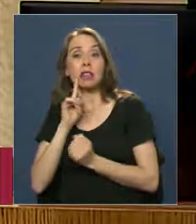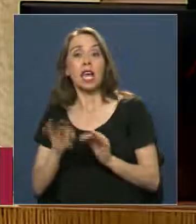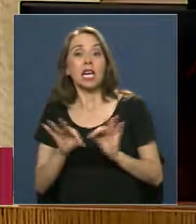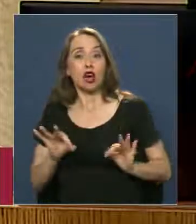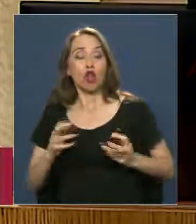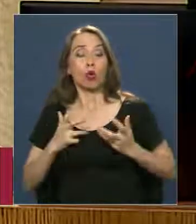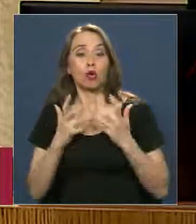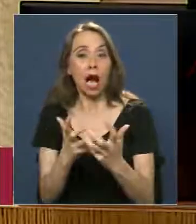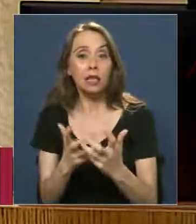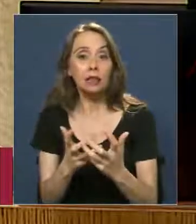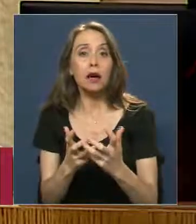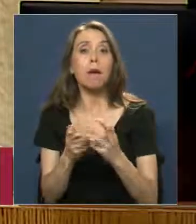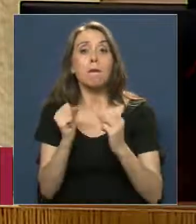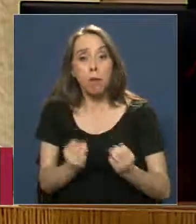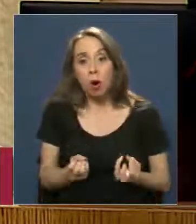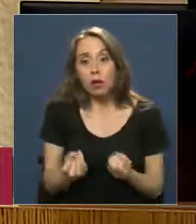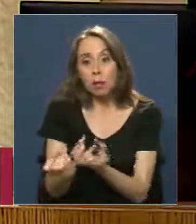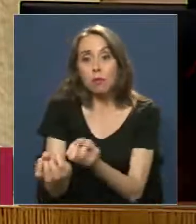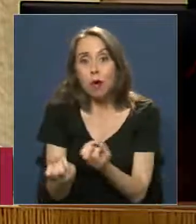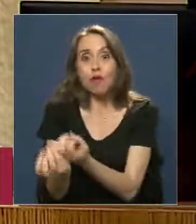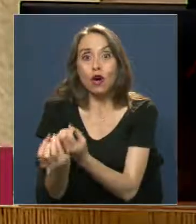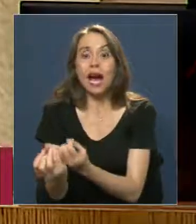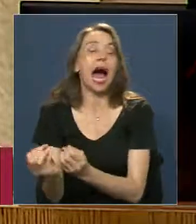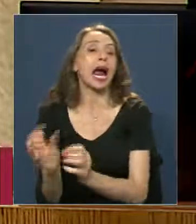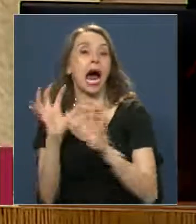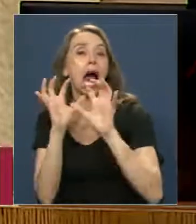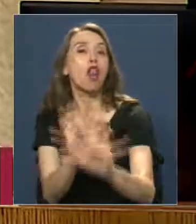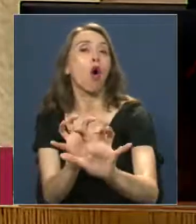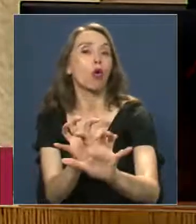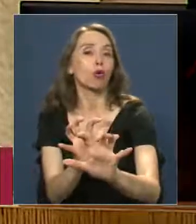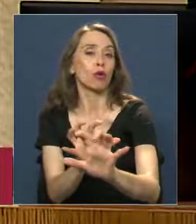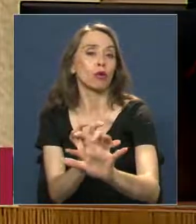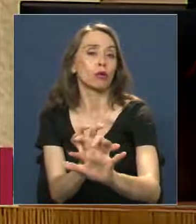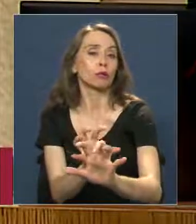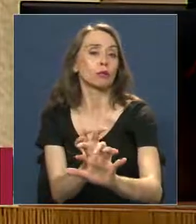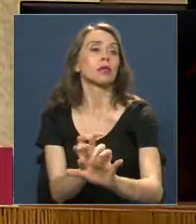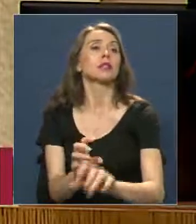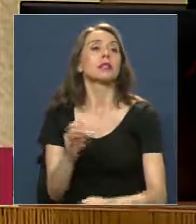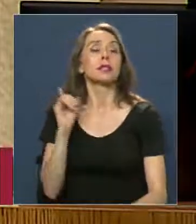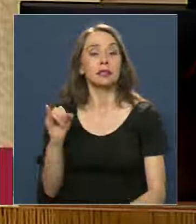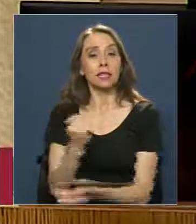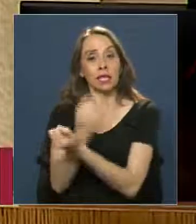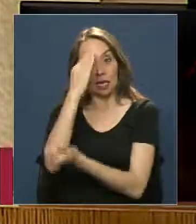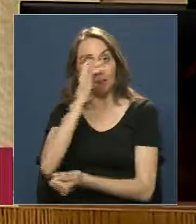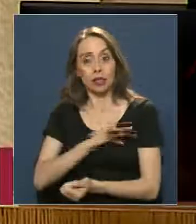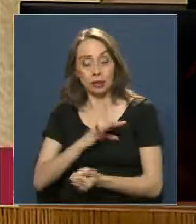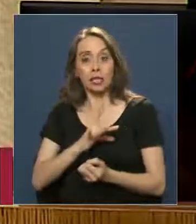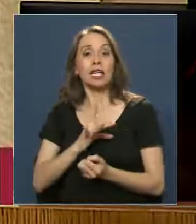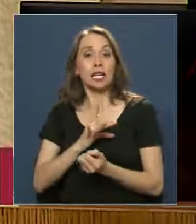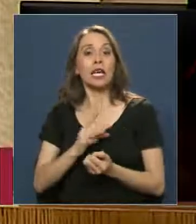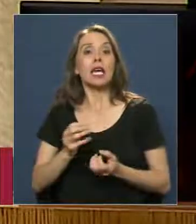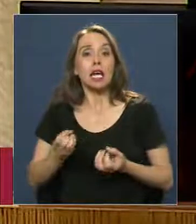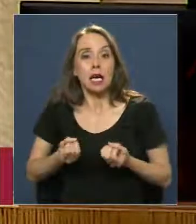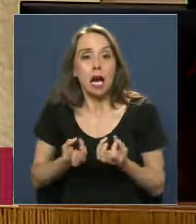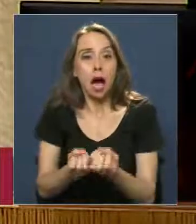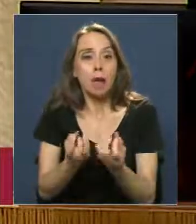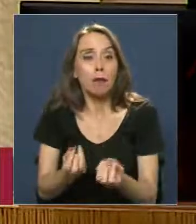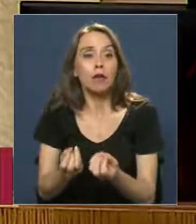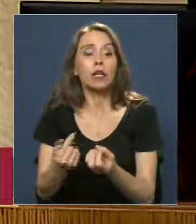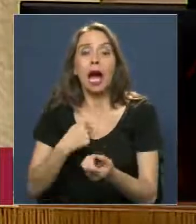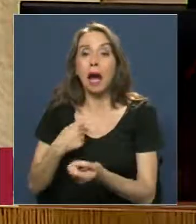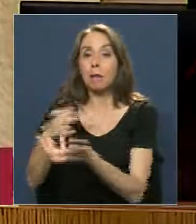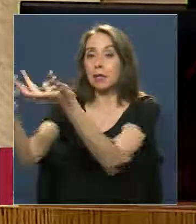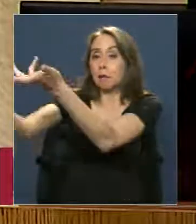puede incitar al odio. Y de hecho, lo ha incitado y me ha violentado a mí como hijo